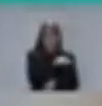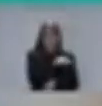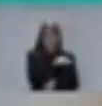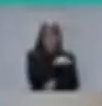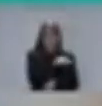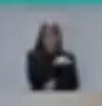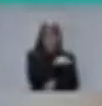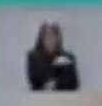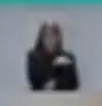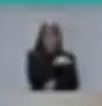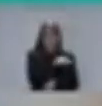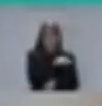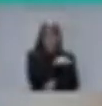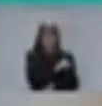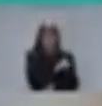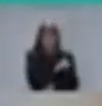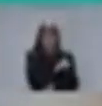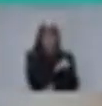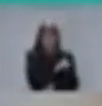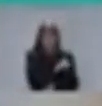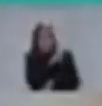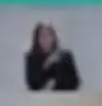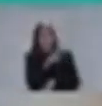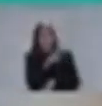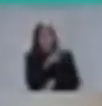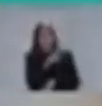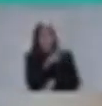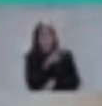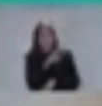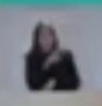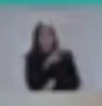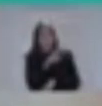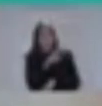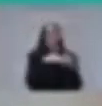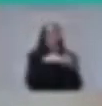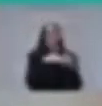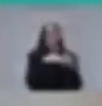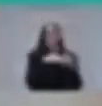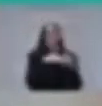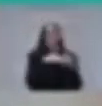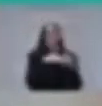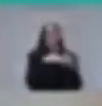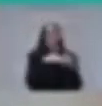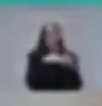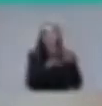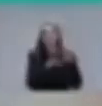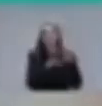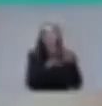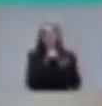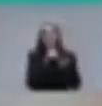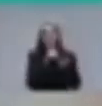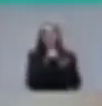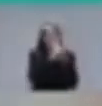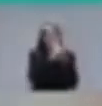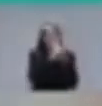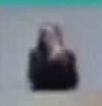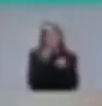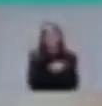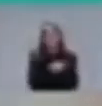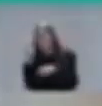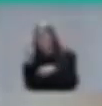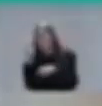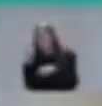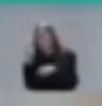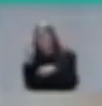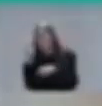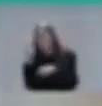de pronunciarse sobre la publicidad o eventual clasificación de la información a que se refiere su escrito,